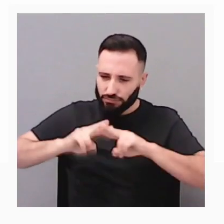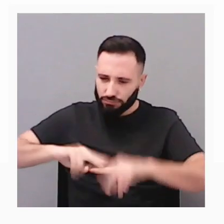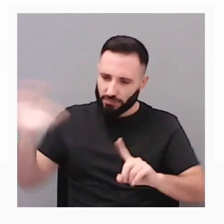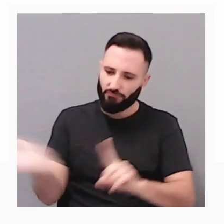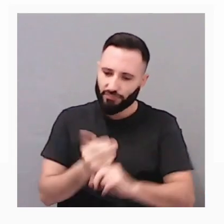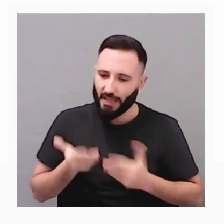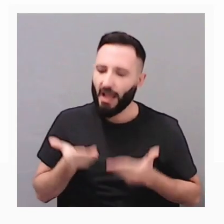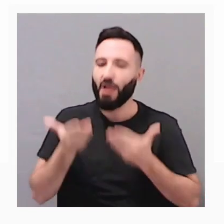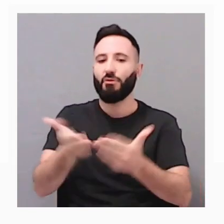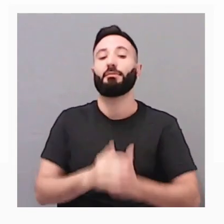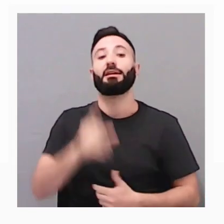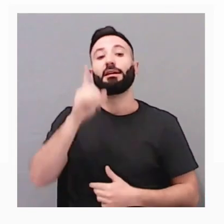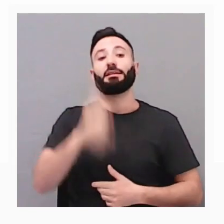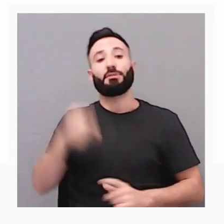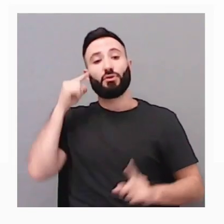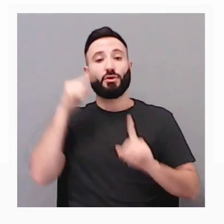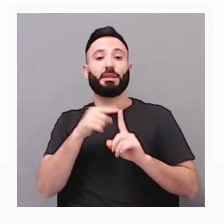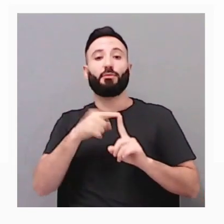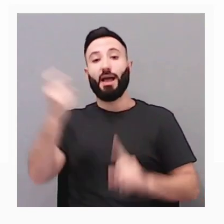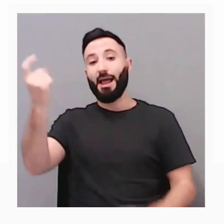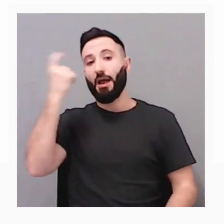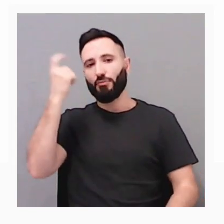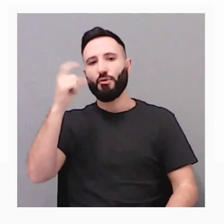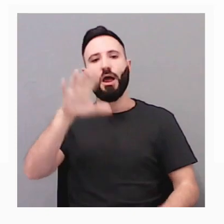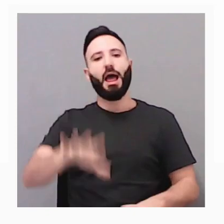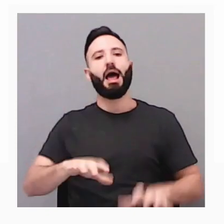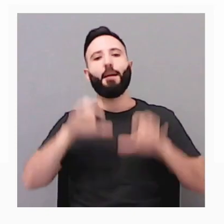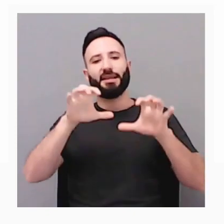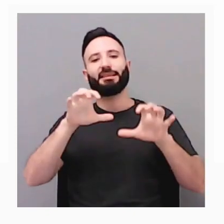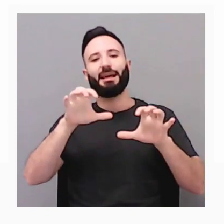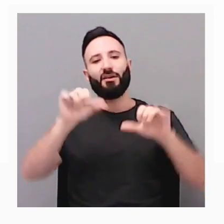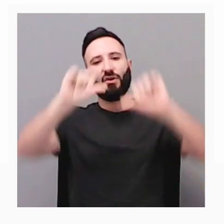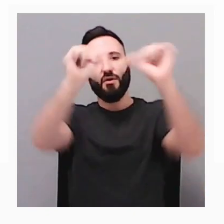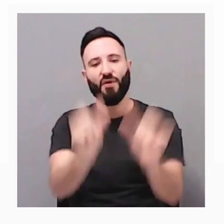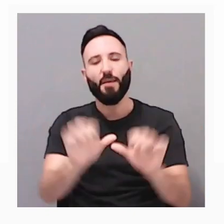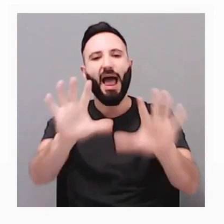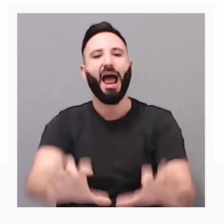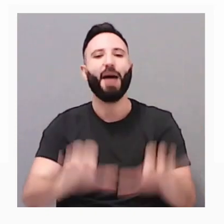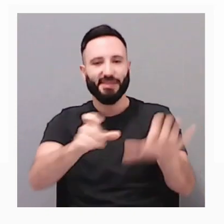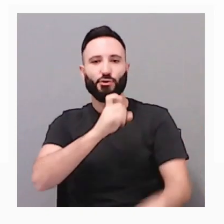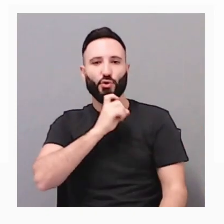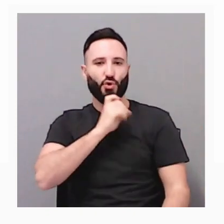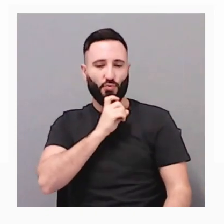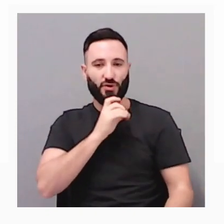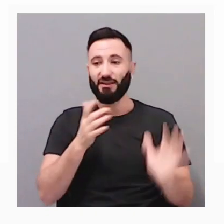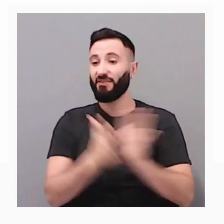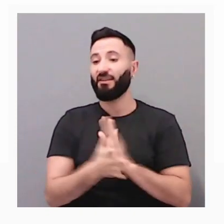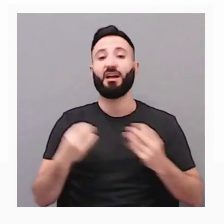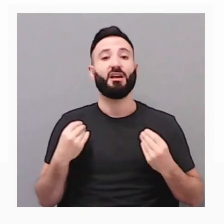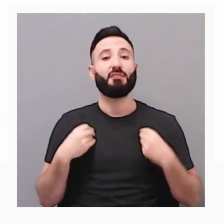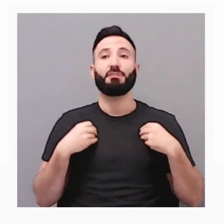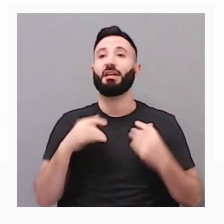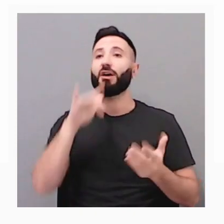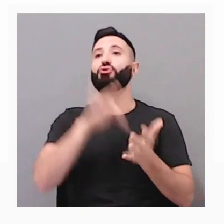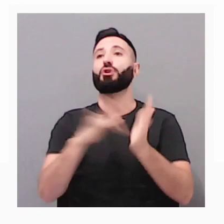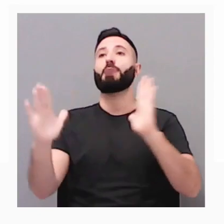que el alumno, la alumna, aprenda a aprender. Es decir, que entienda que en la vida no se aprende en un momento dado